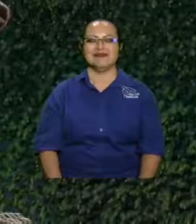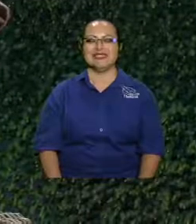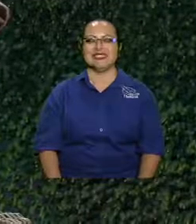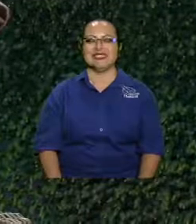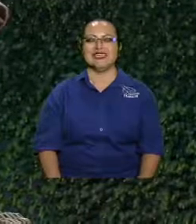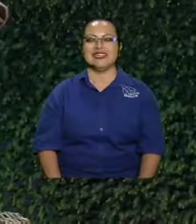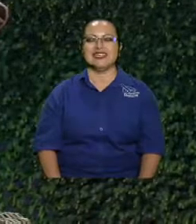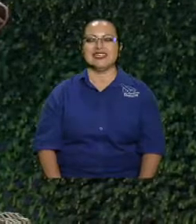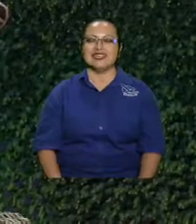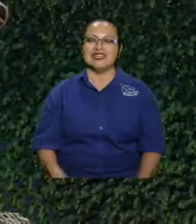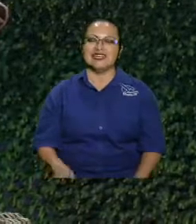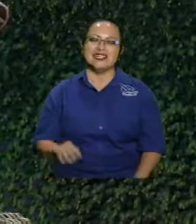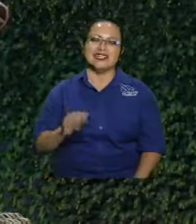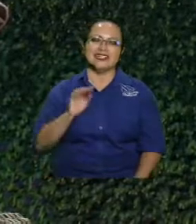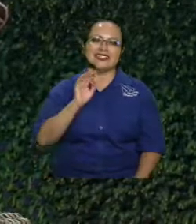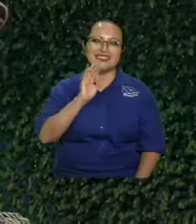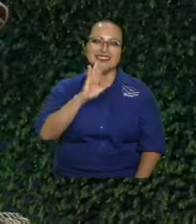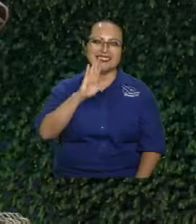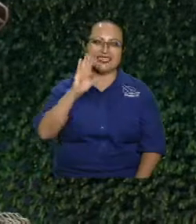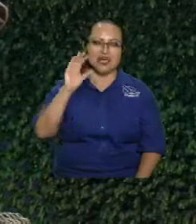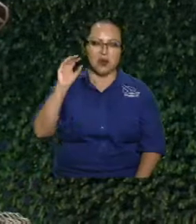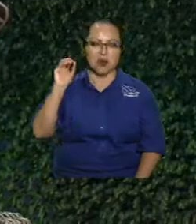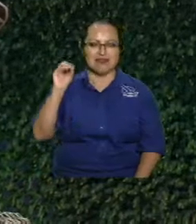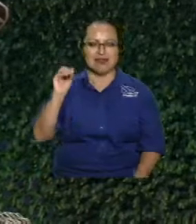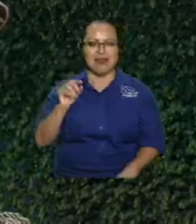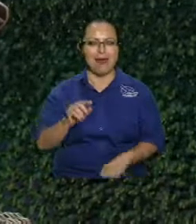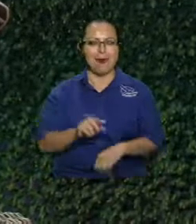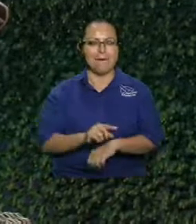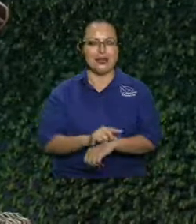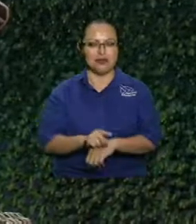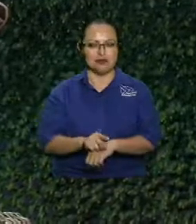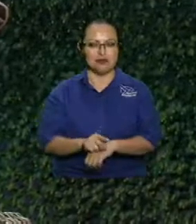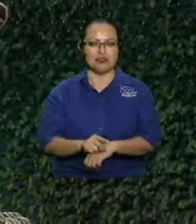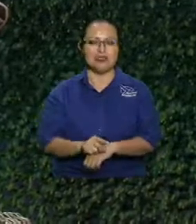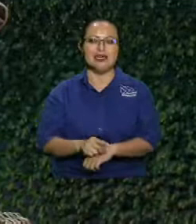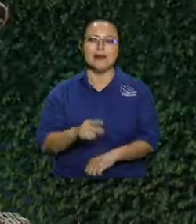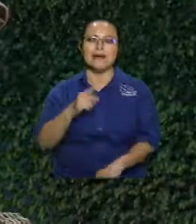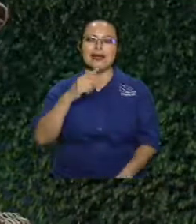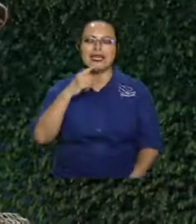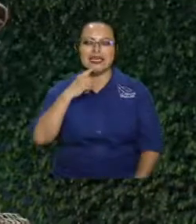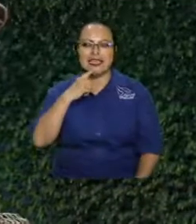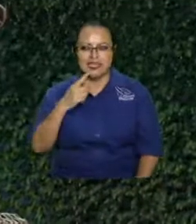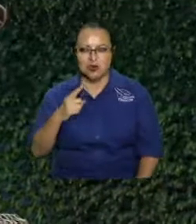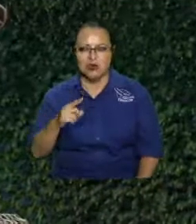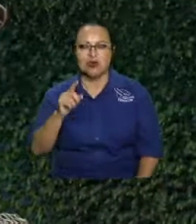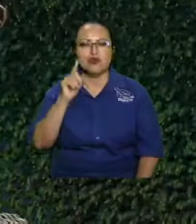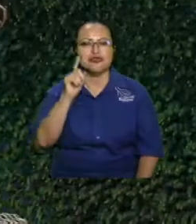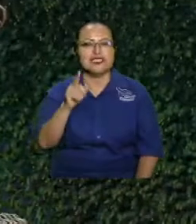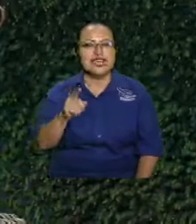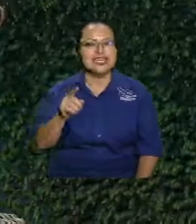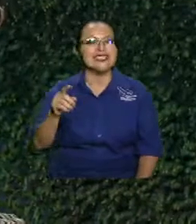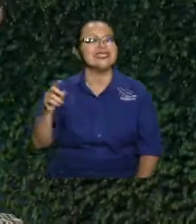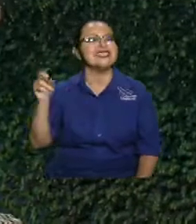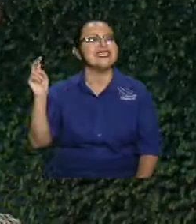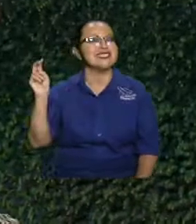Me tardé 45, 50 minutos para decirle, usted necesita hacer un presupuesto.